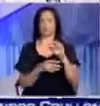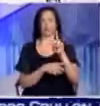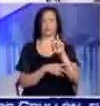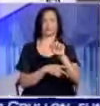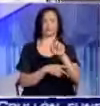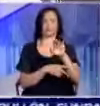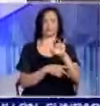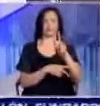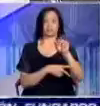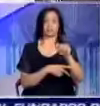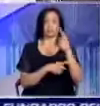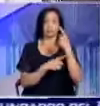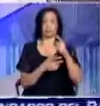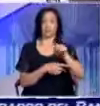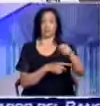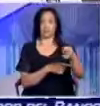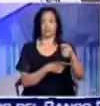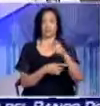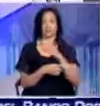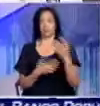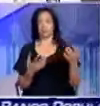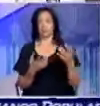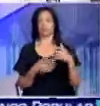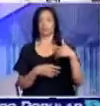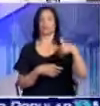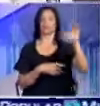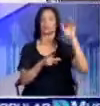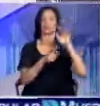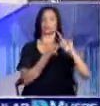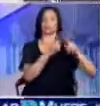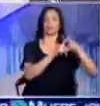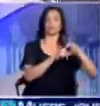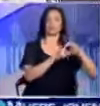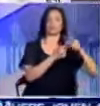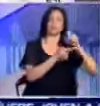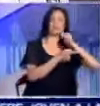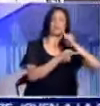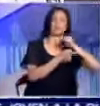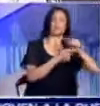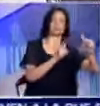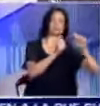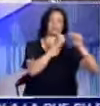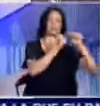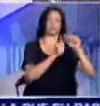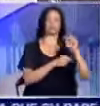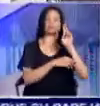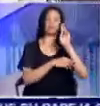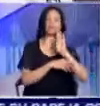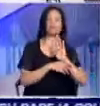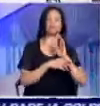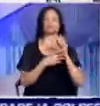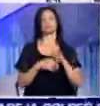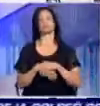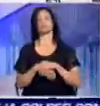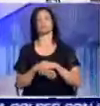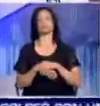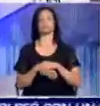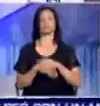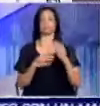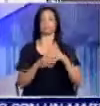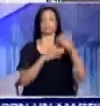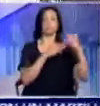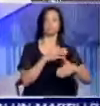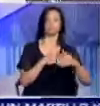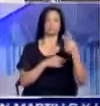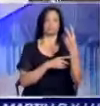sale a las 5 de la tarde del Canal y se va a casa de una amiga a beberse un vino y